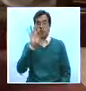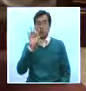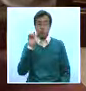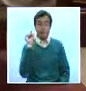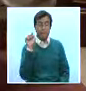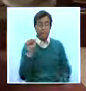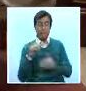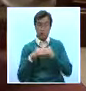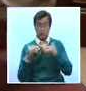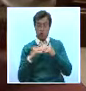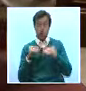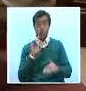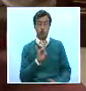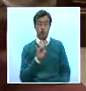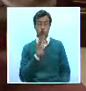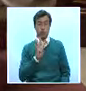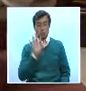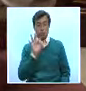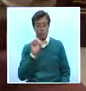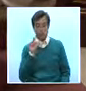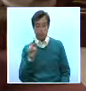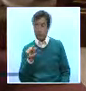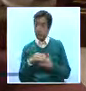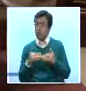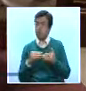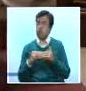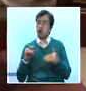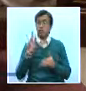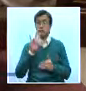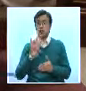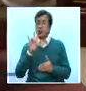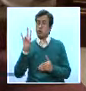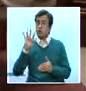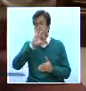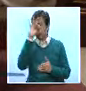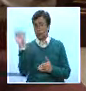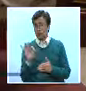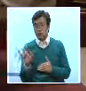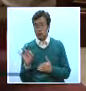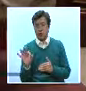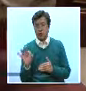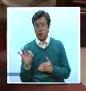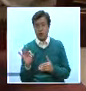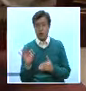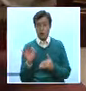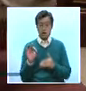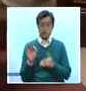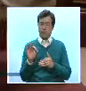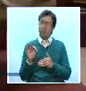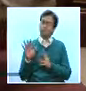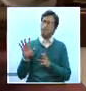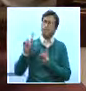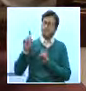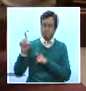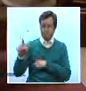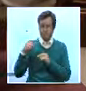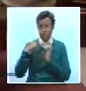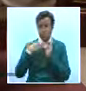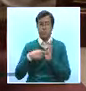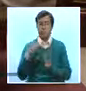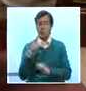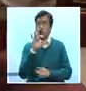¿qué dice? $849,000, el 77%. Pero sobre el exceso. Ya, si por ejemplo son 900 mil que